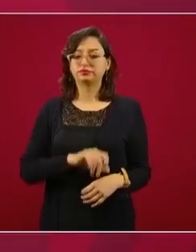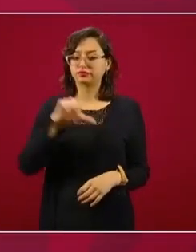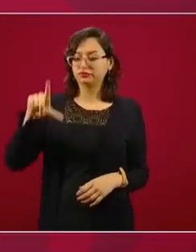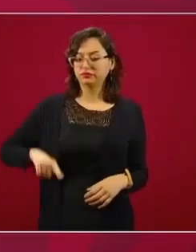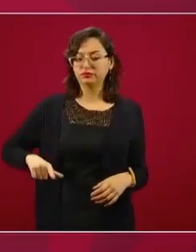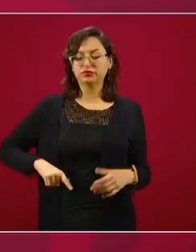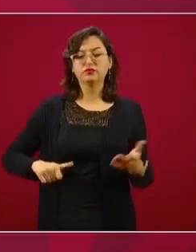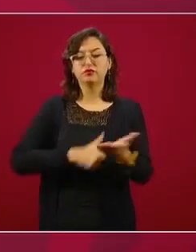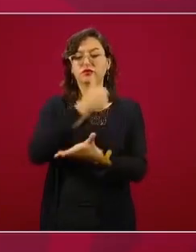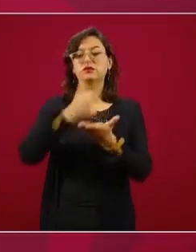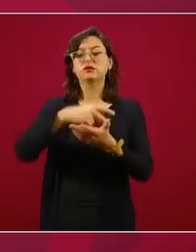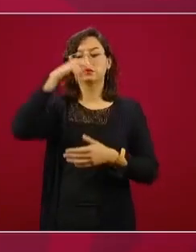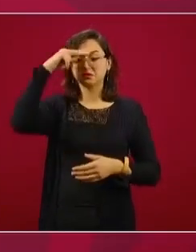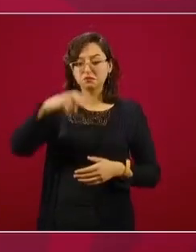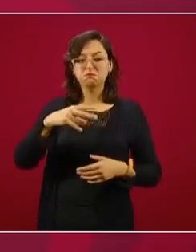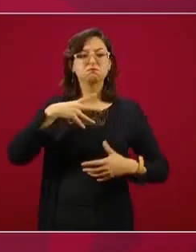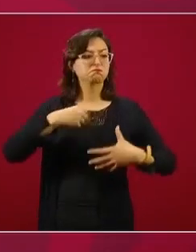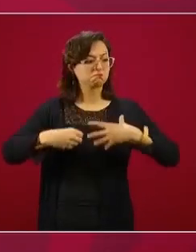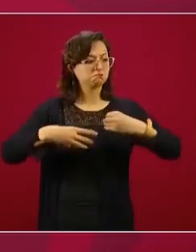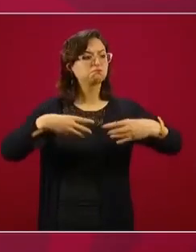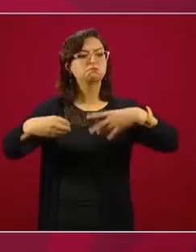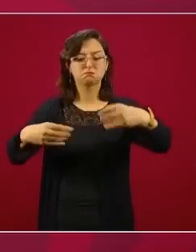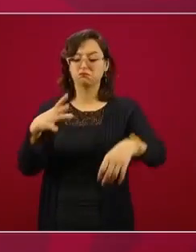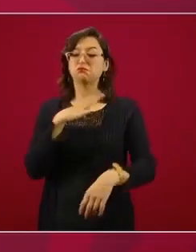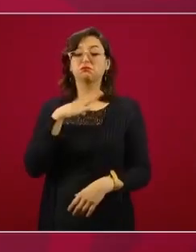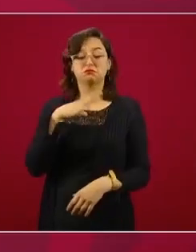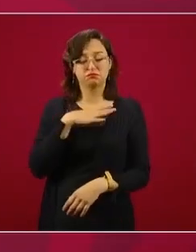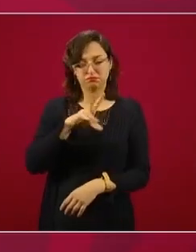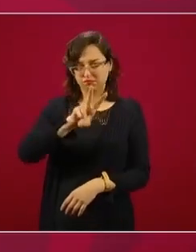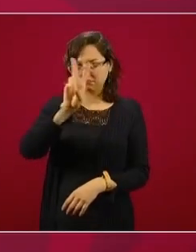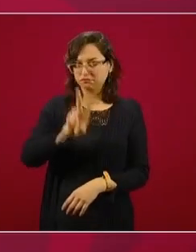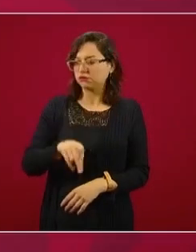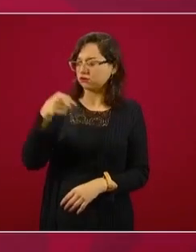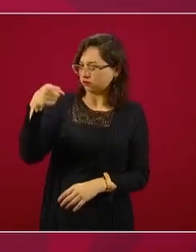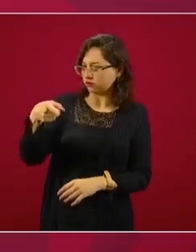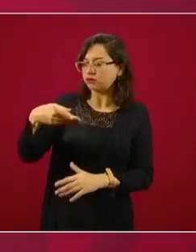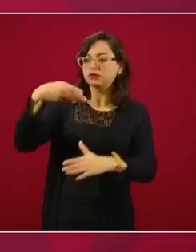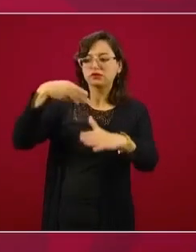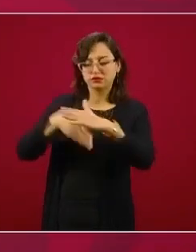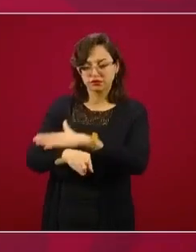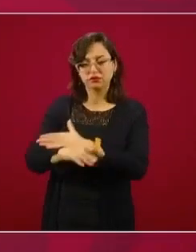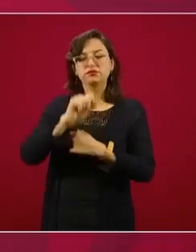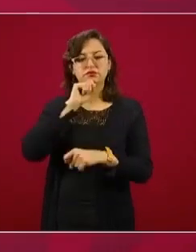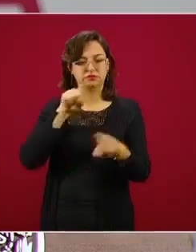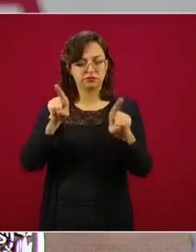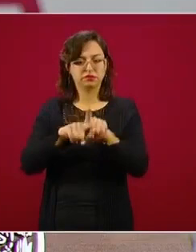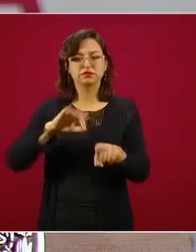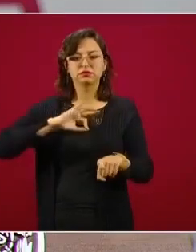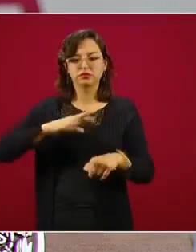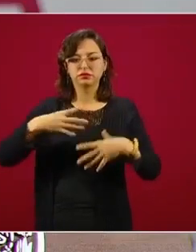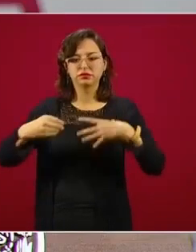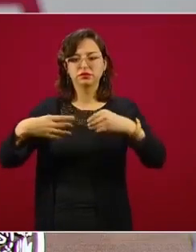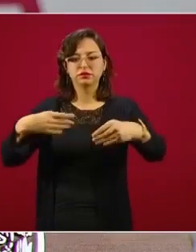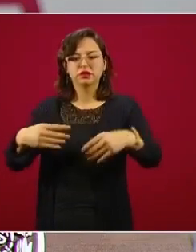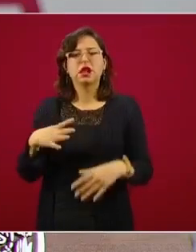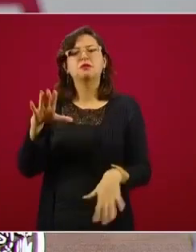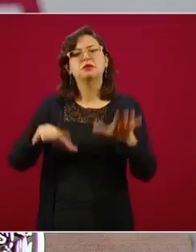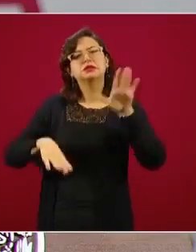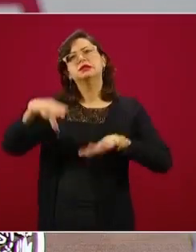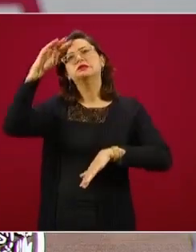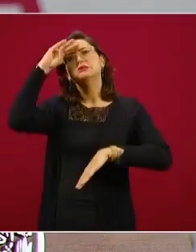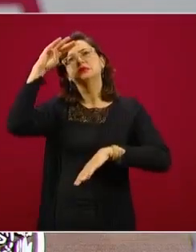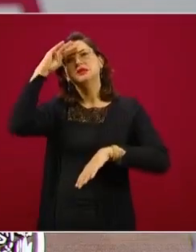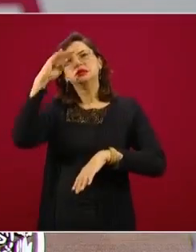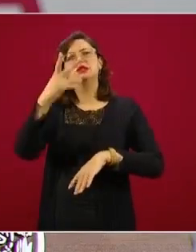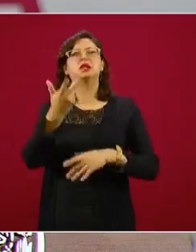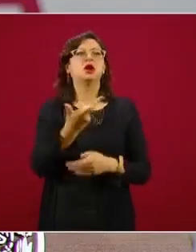en particular en el metro. Muchas veces, o la gran mayoría de las veces, pensamos en los médicos, hombres y